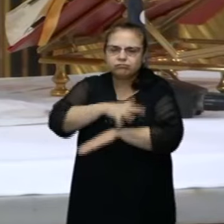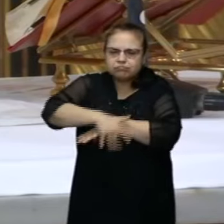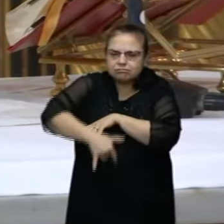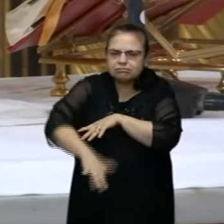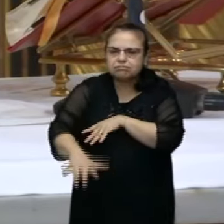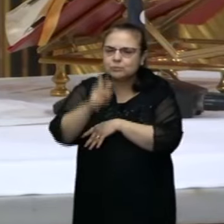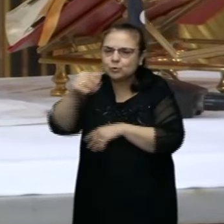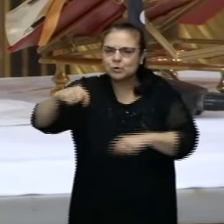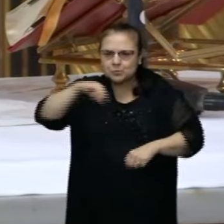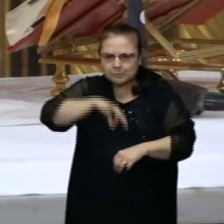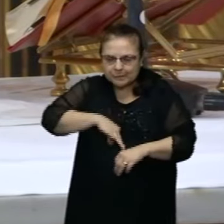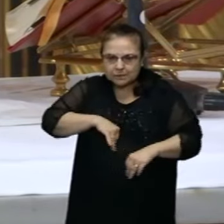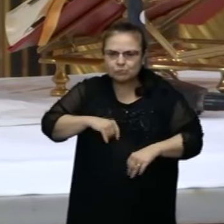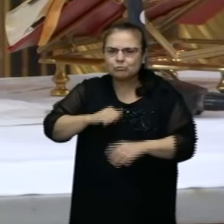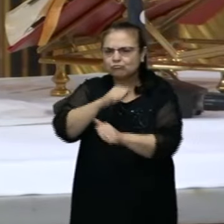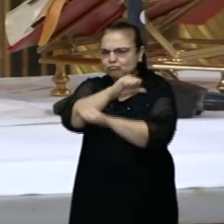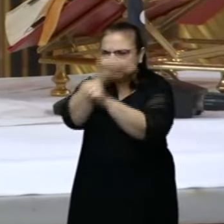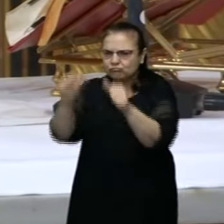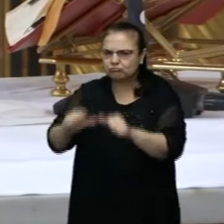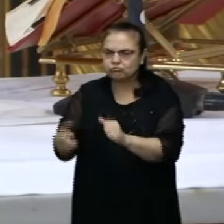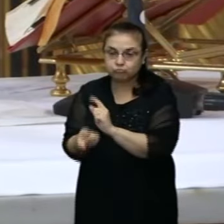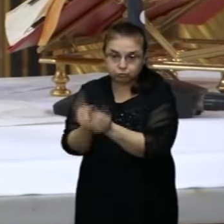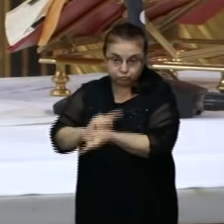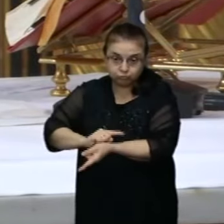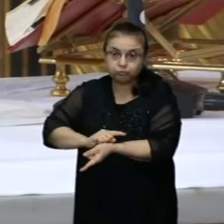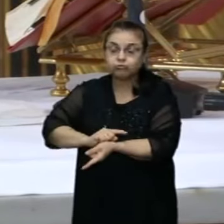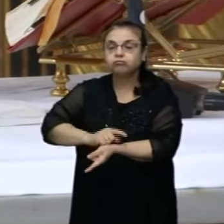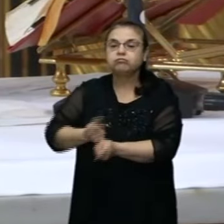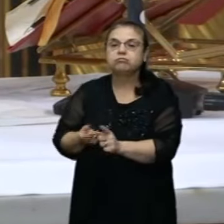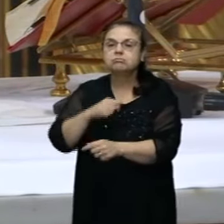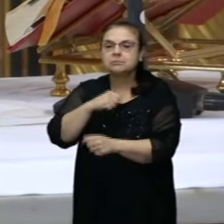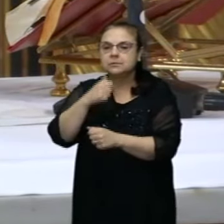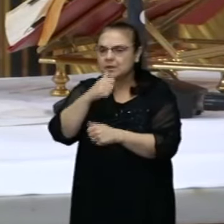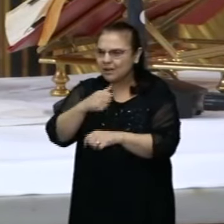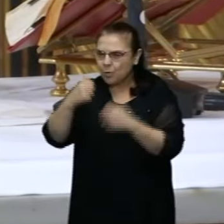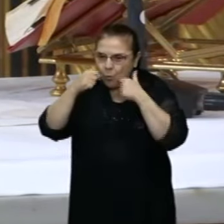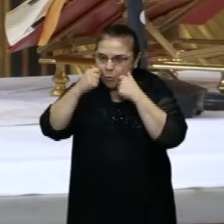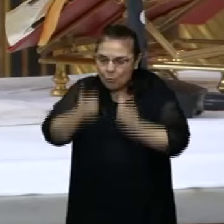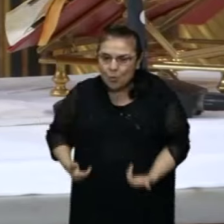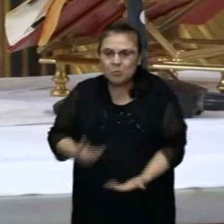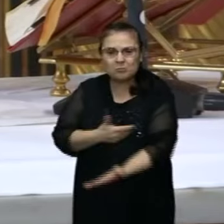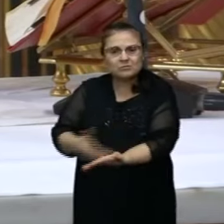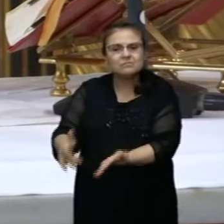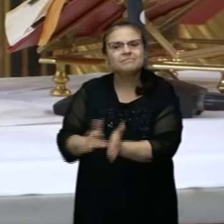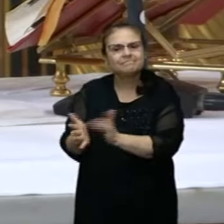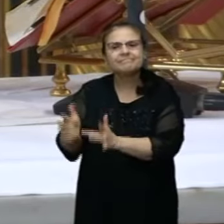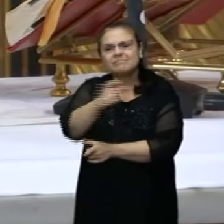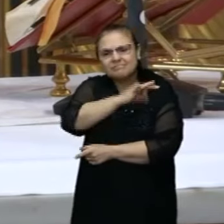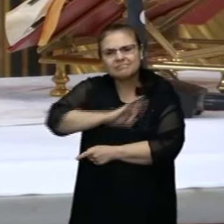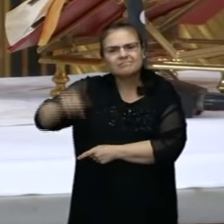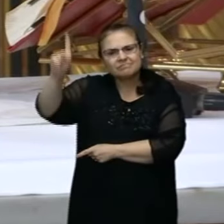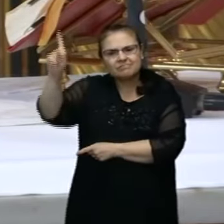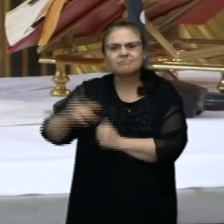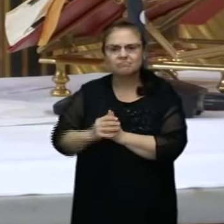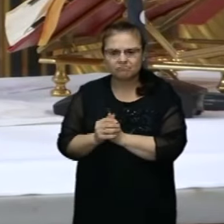Espíritu, de manera que se conviertan para nosotros en el cuerpo y la sangre de Jesucristo nuestro